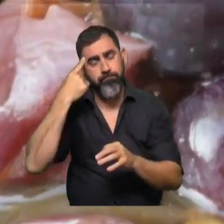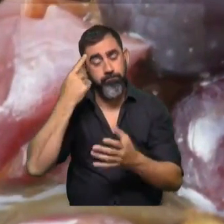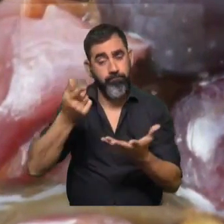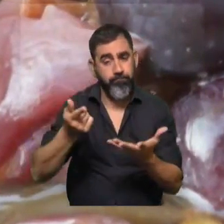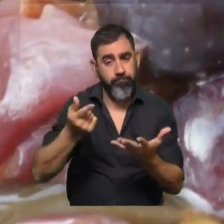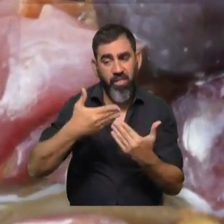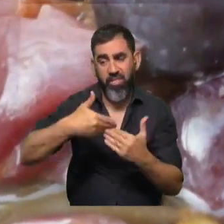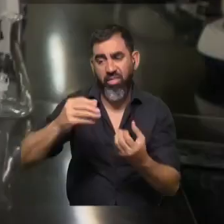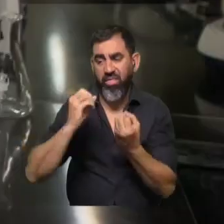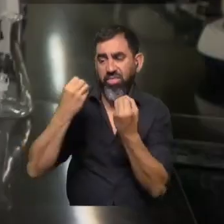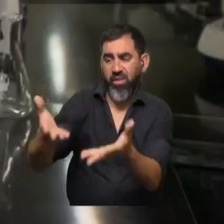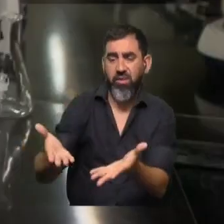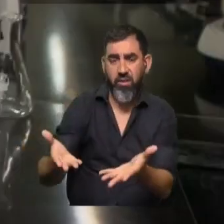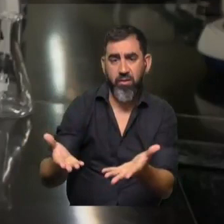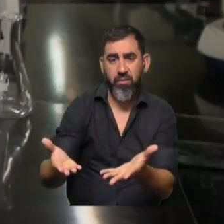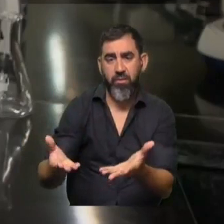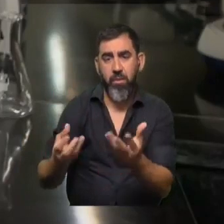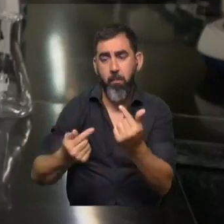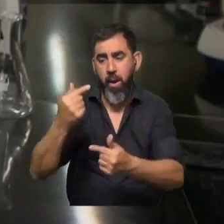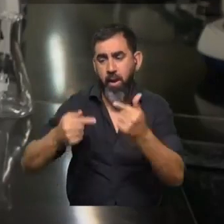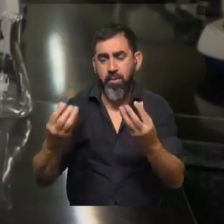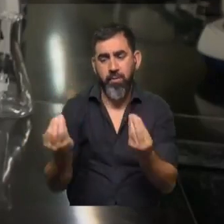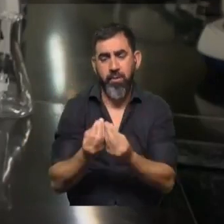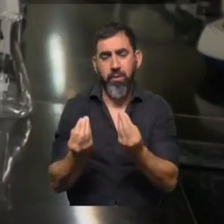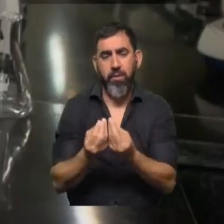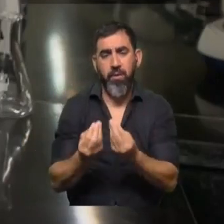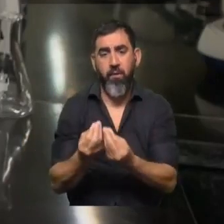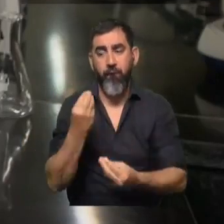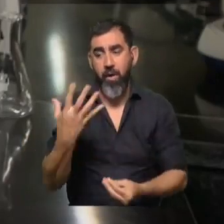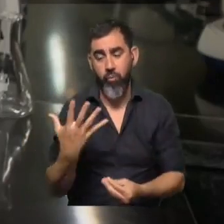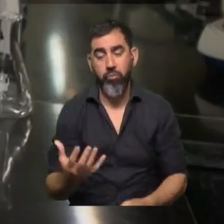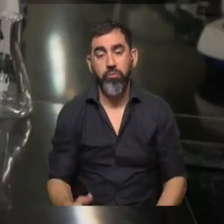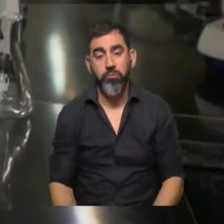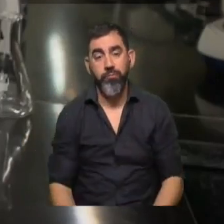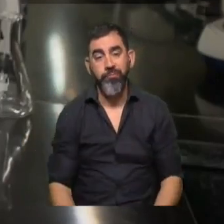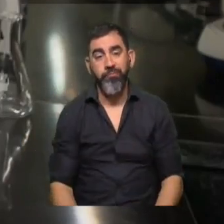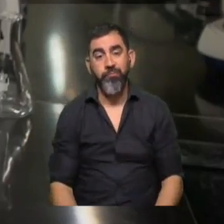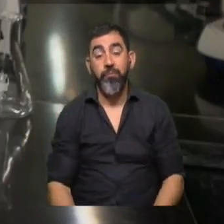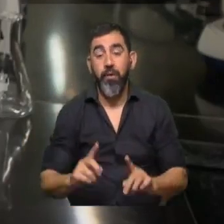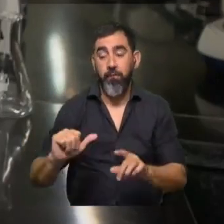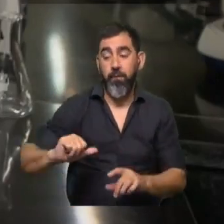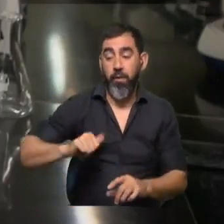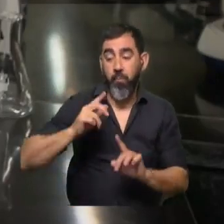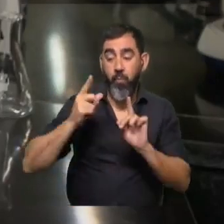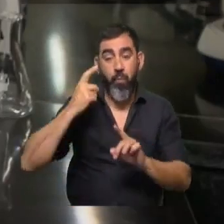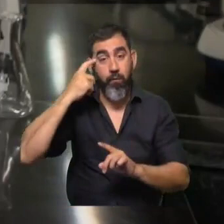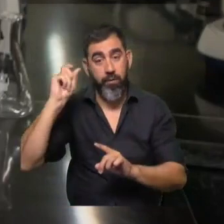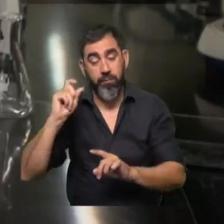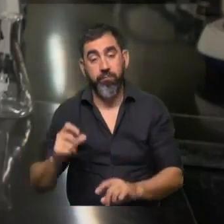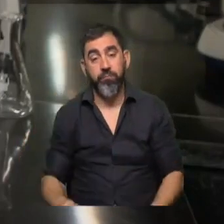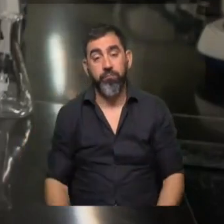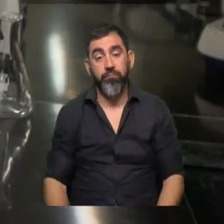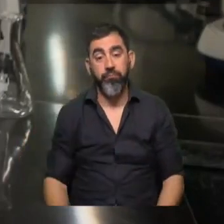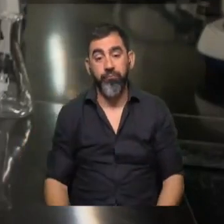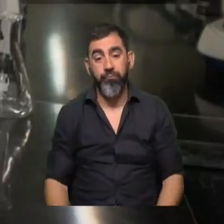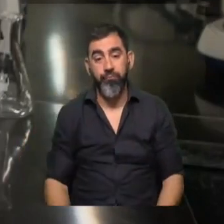está descartando, o sea, queda un montón de materia prima muy valiosa que se debería aprovechar. Y bueno,